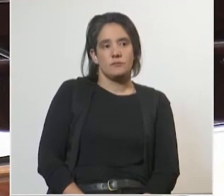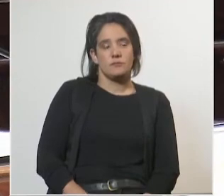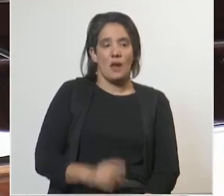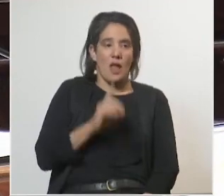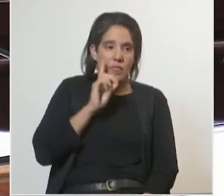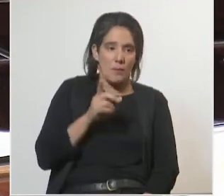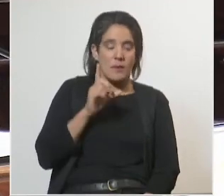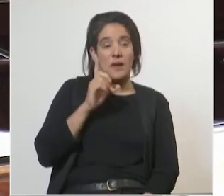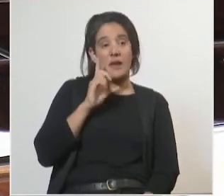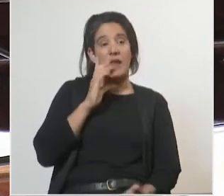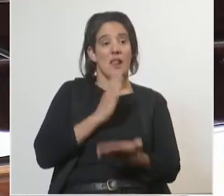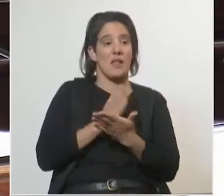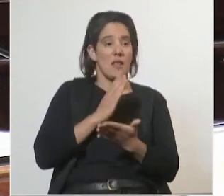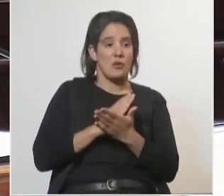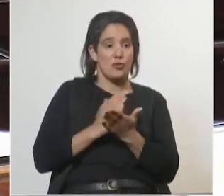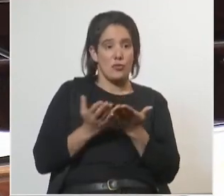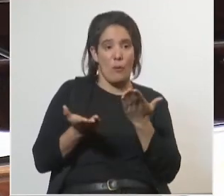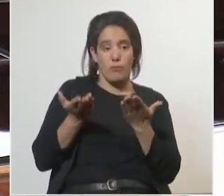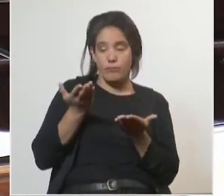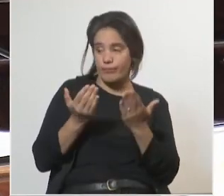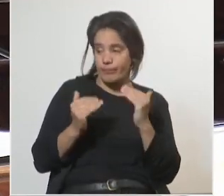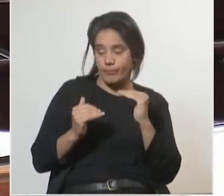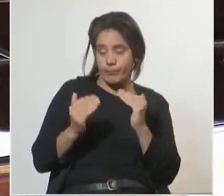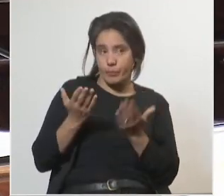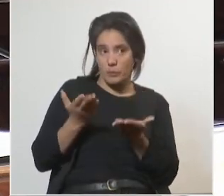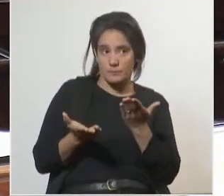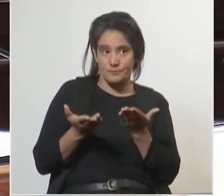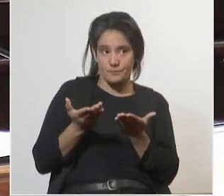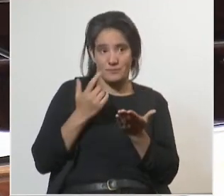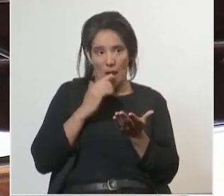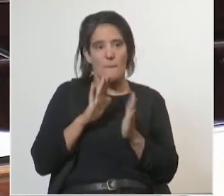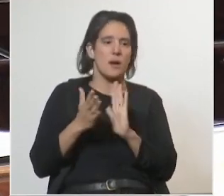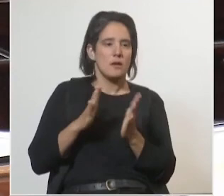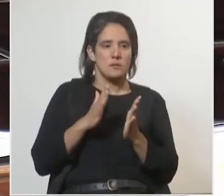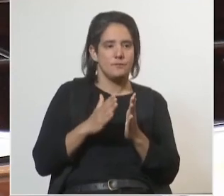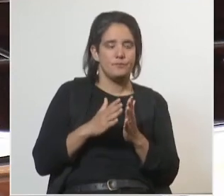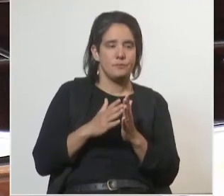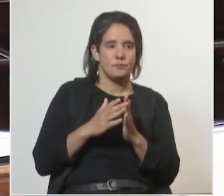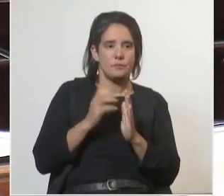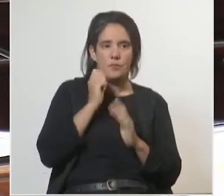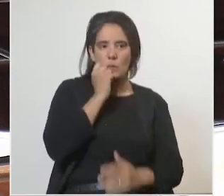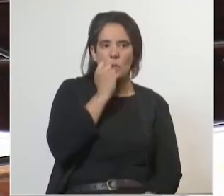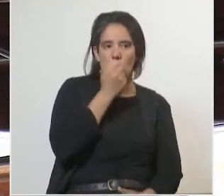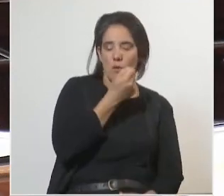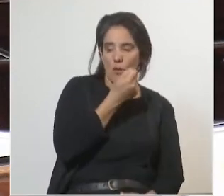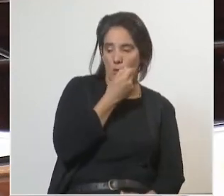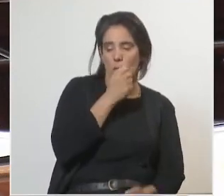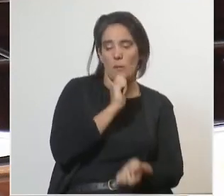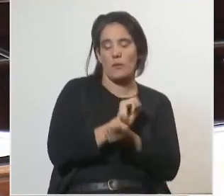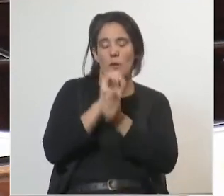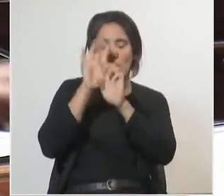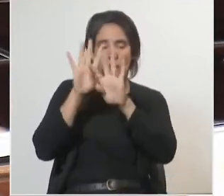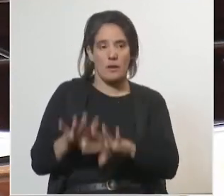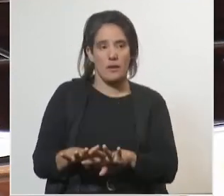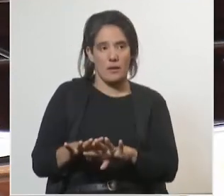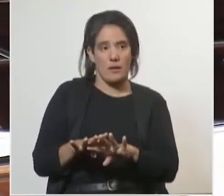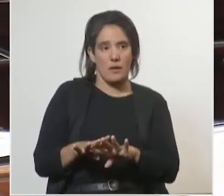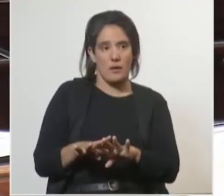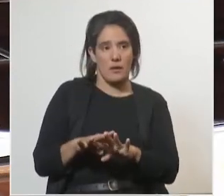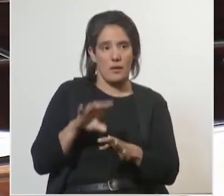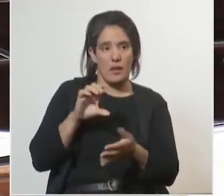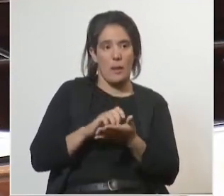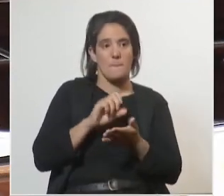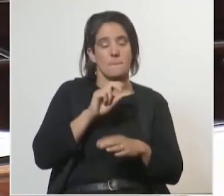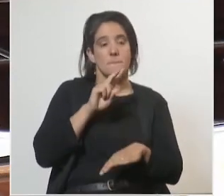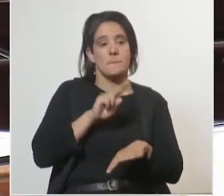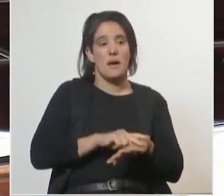También en el derecho comparado hay disposiciones similares. El Código Procesal Penal de la República del